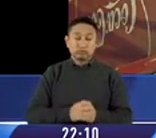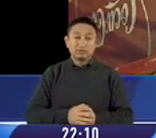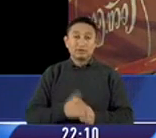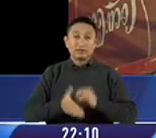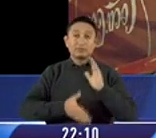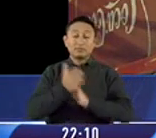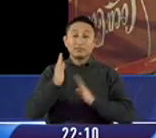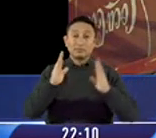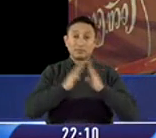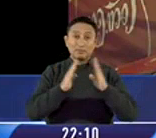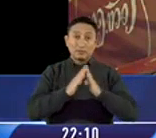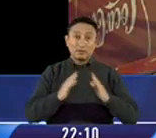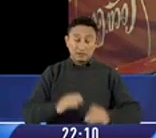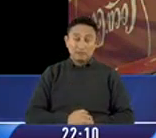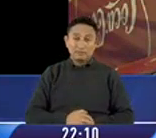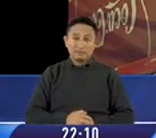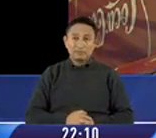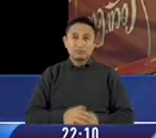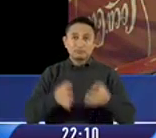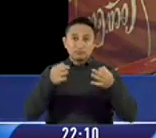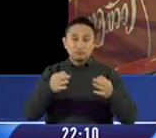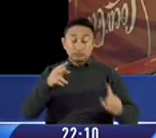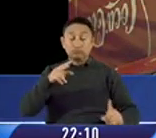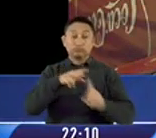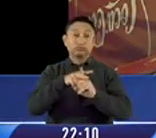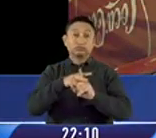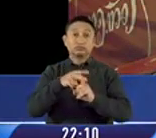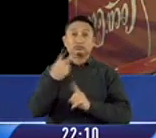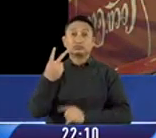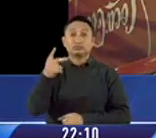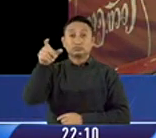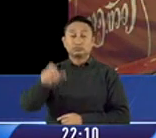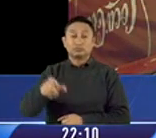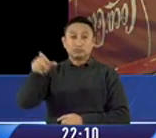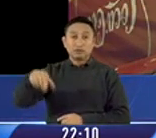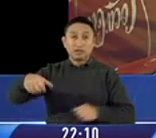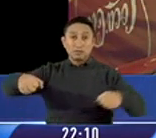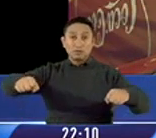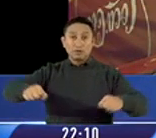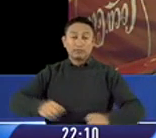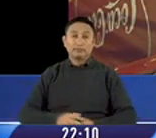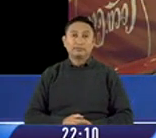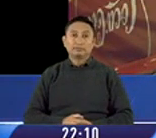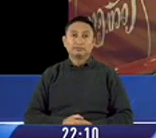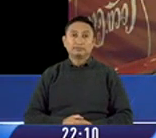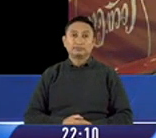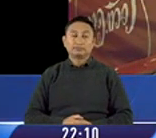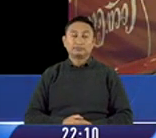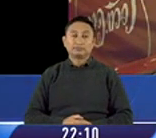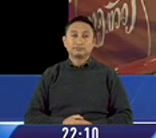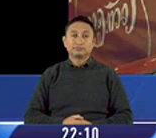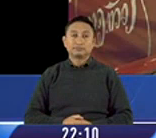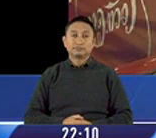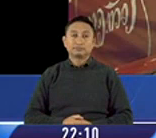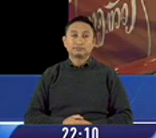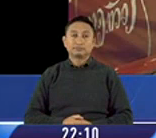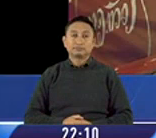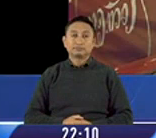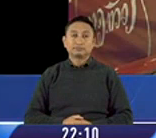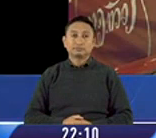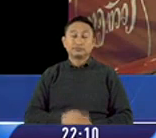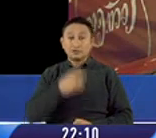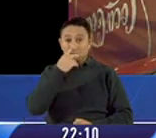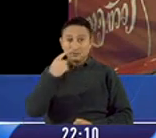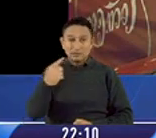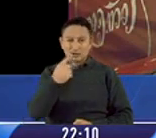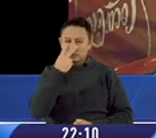sus viviendas. Fue de sorpresa que los abordaron dos personas que viajaban en una motocicleta. Exactamente no se observa lo